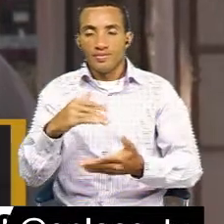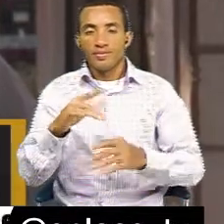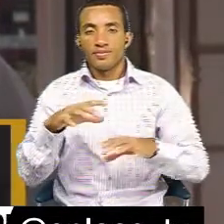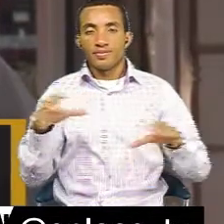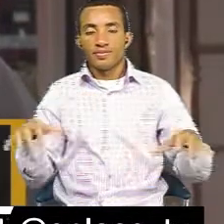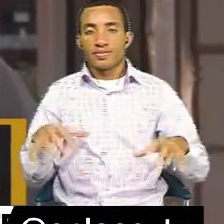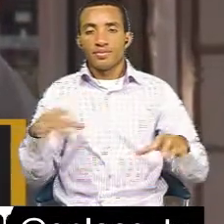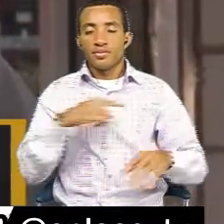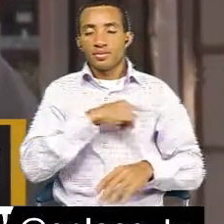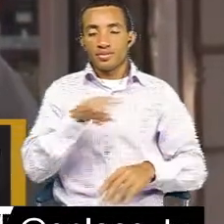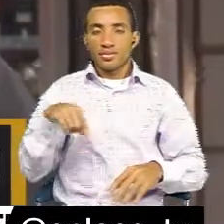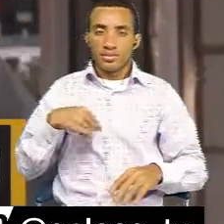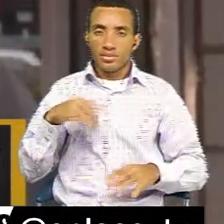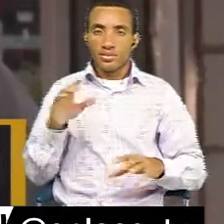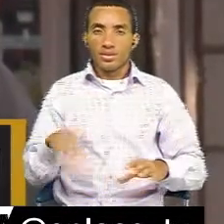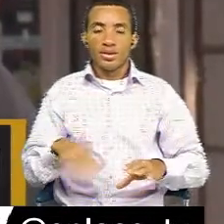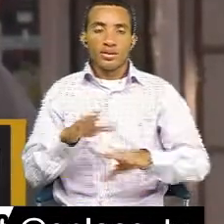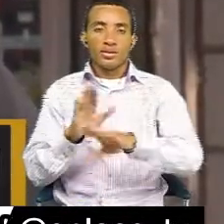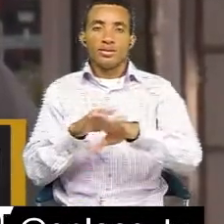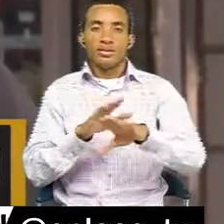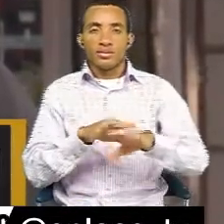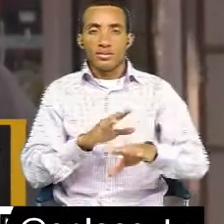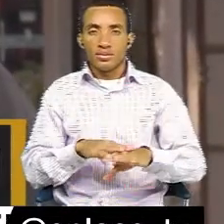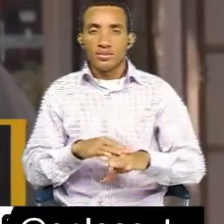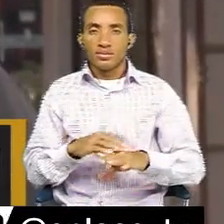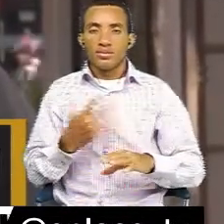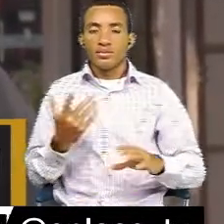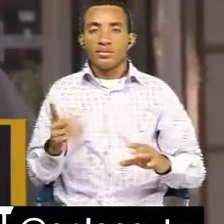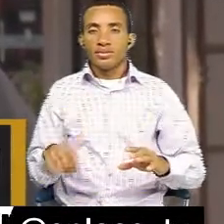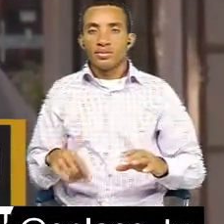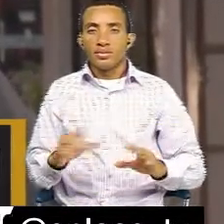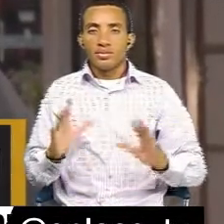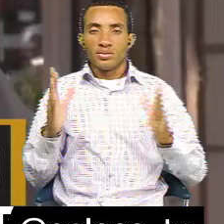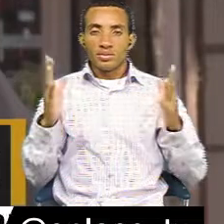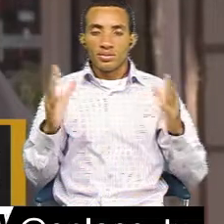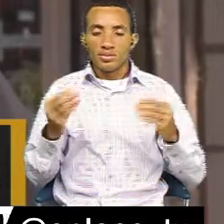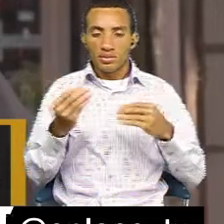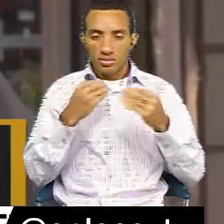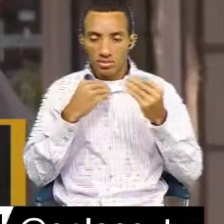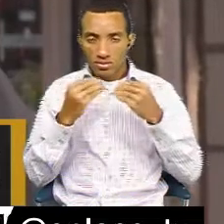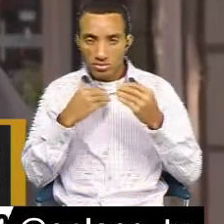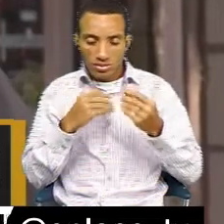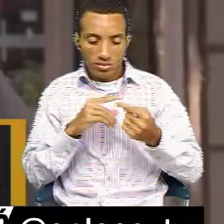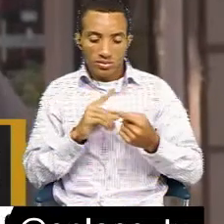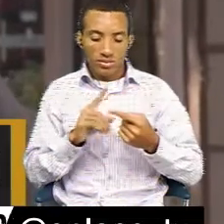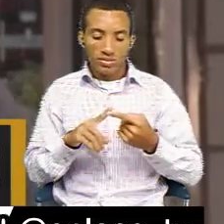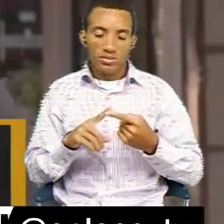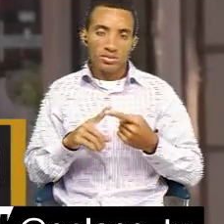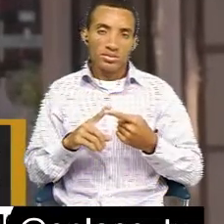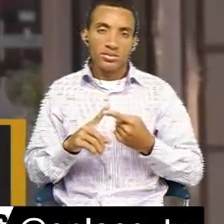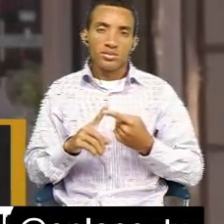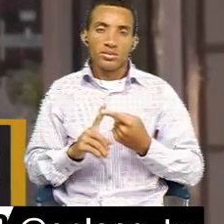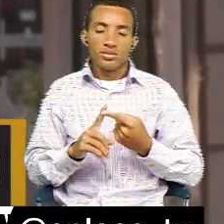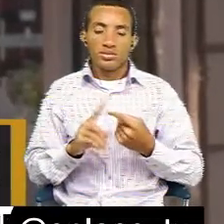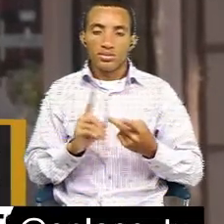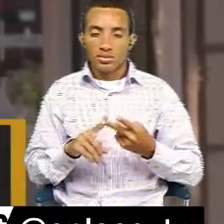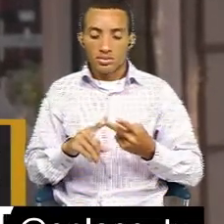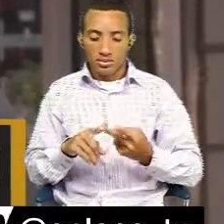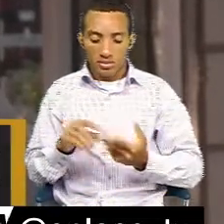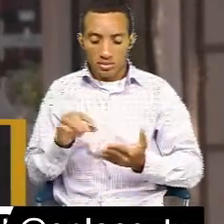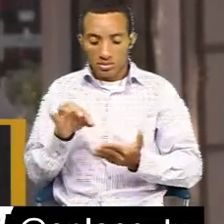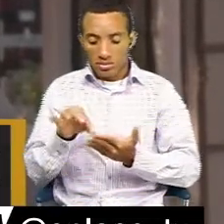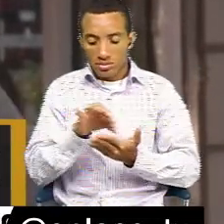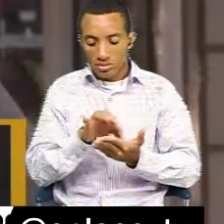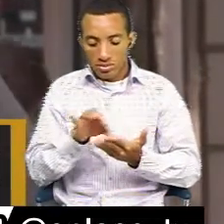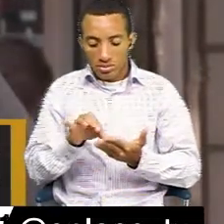estamos nosotros promocionando el bazar. El bazar está con comidas, tenemos comidas típicas, tenemos el bingo, que el cartón del bingo